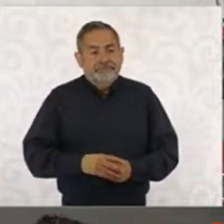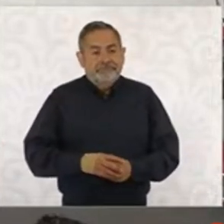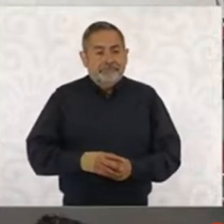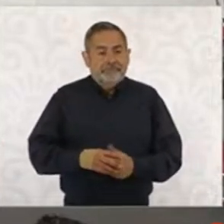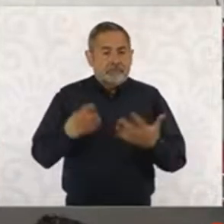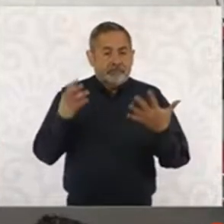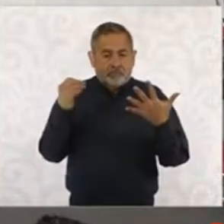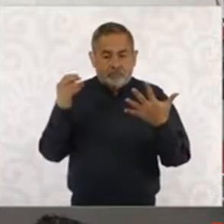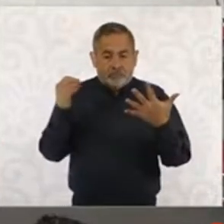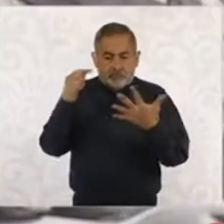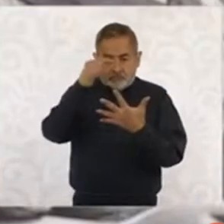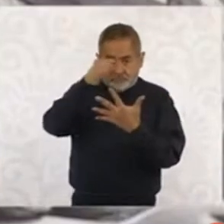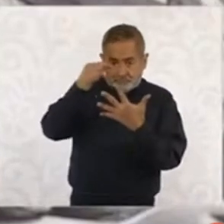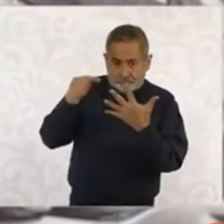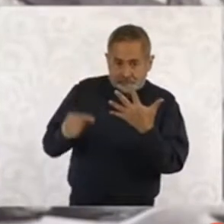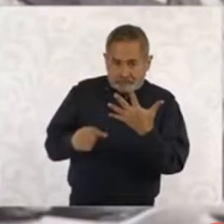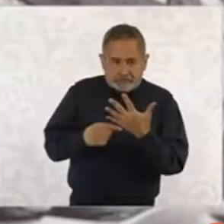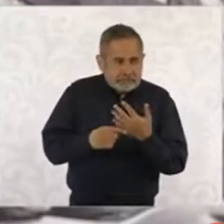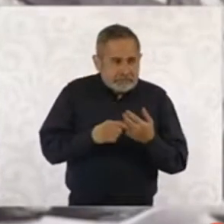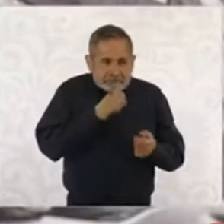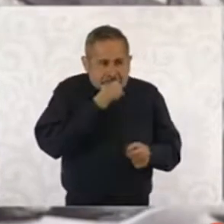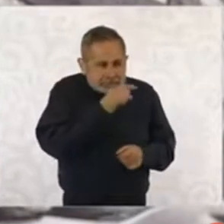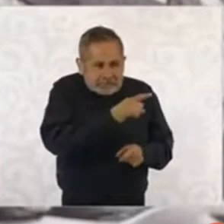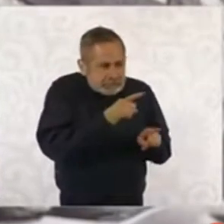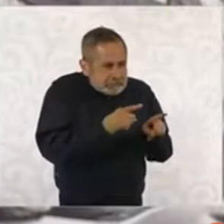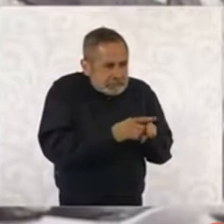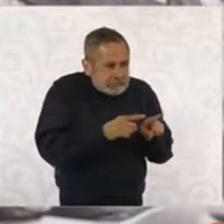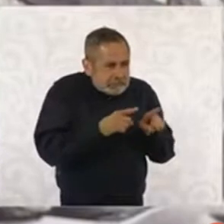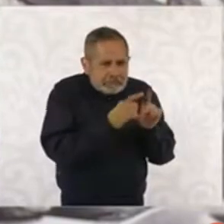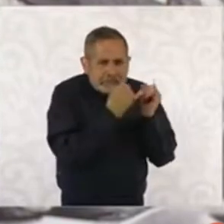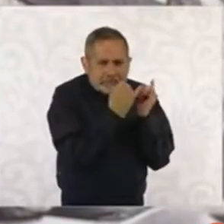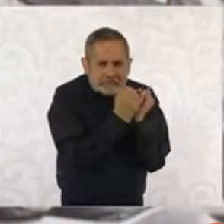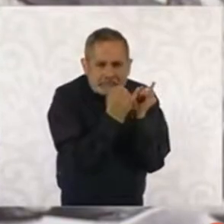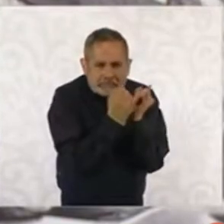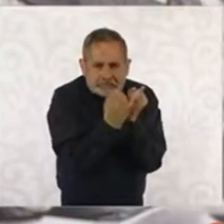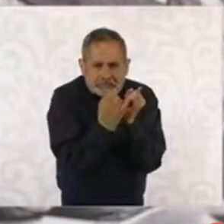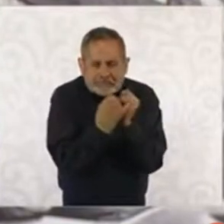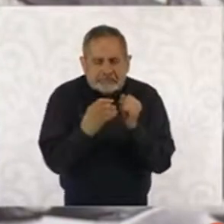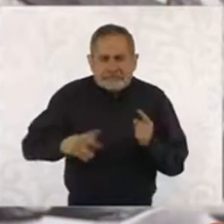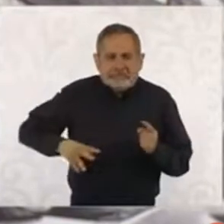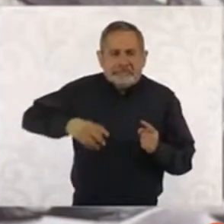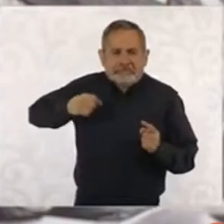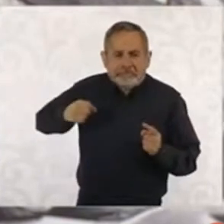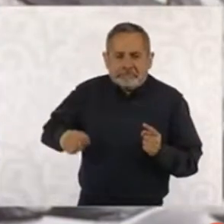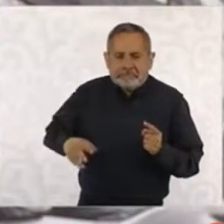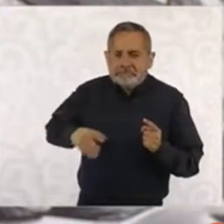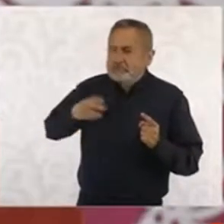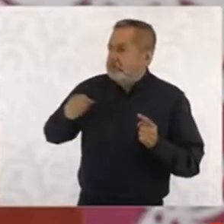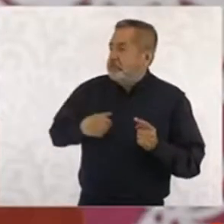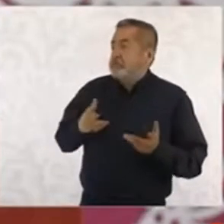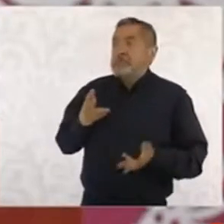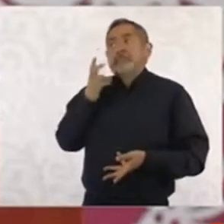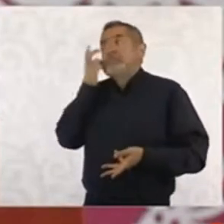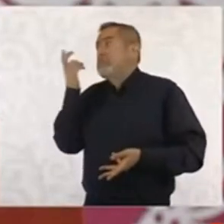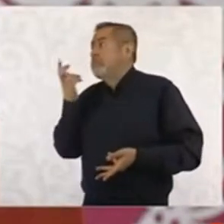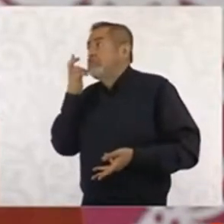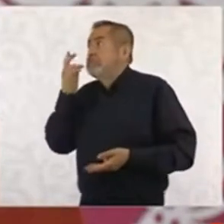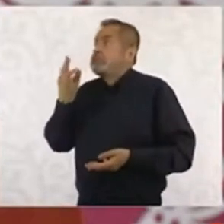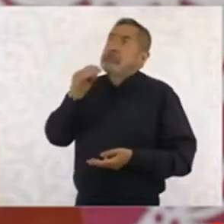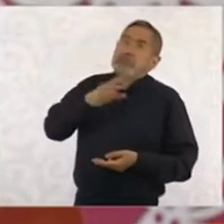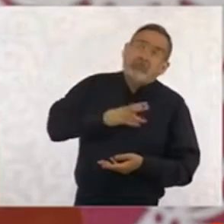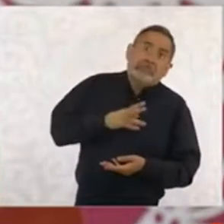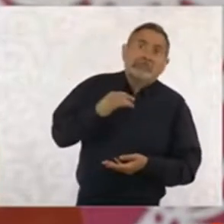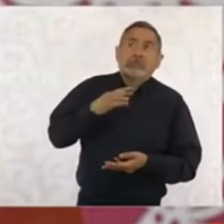estos 9 casos muestran un patrón de abuso de la figura de la consolidación fiscal. Per se no